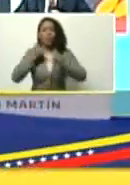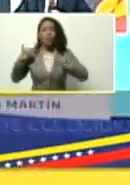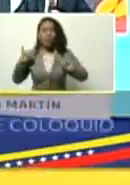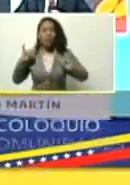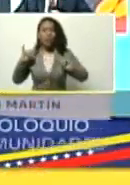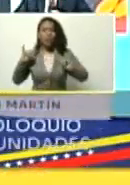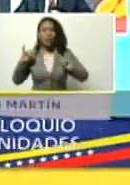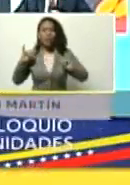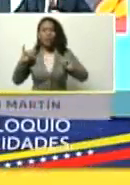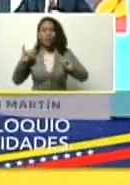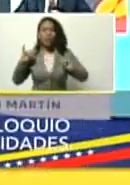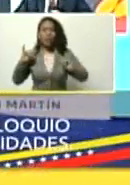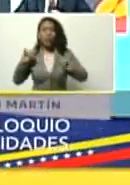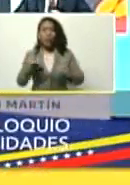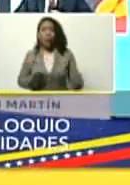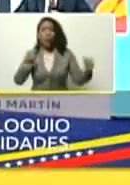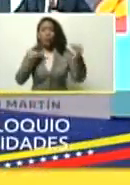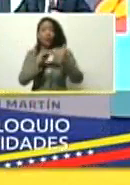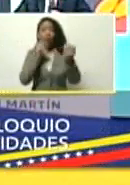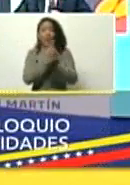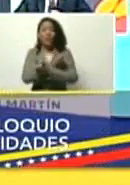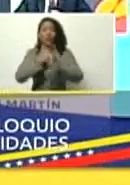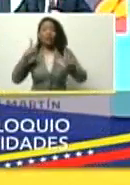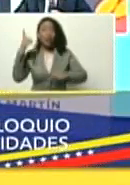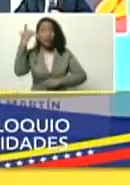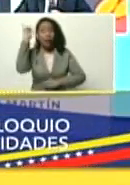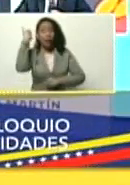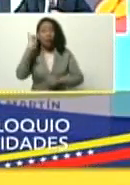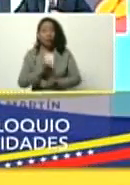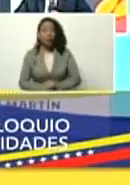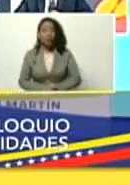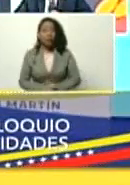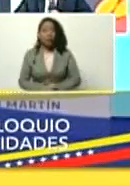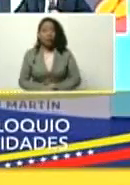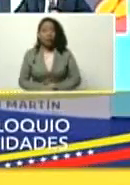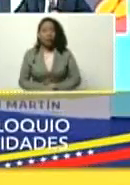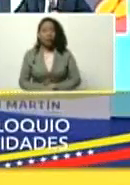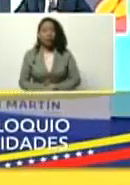de dignidad, de igualdad, de libertad que tenemos.